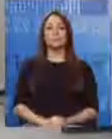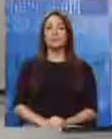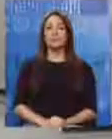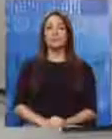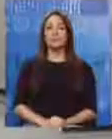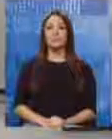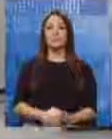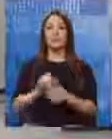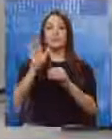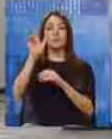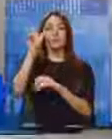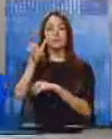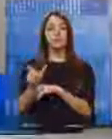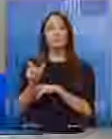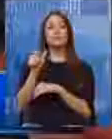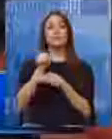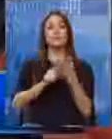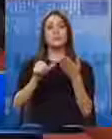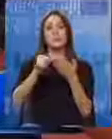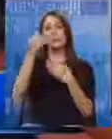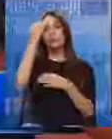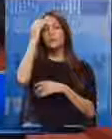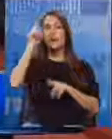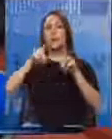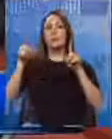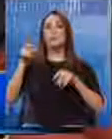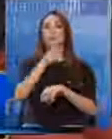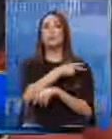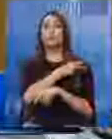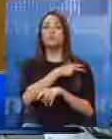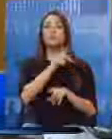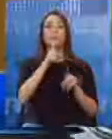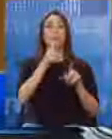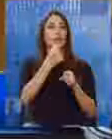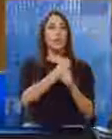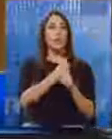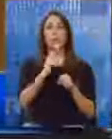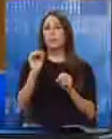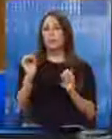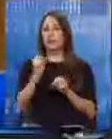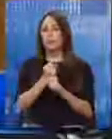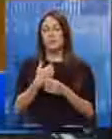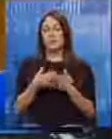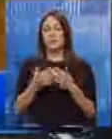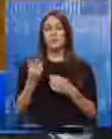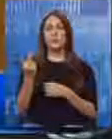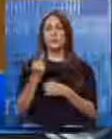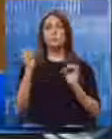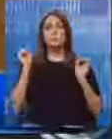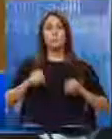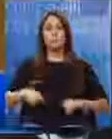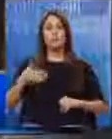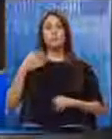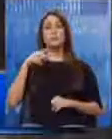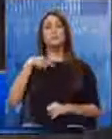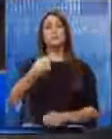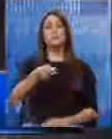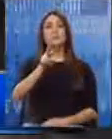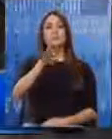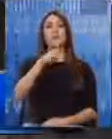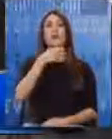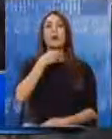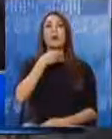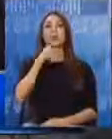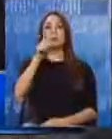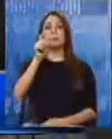Según el secretario de Estado, este reclamo lo podrán hacer aquellos maestros activos y no activos en el magisterio desde el próximo jueves 25 de agosto en las